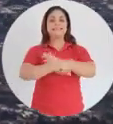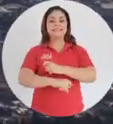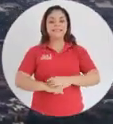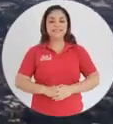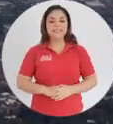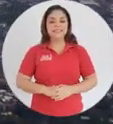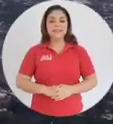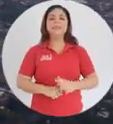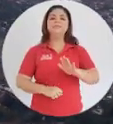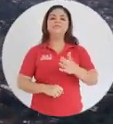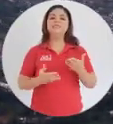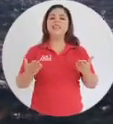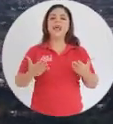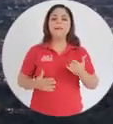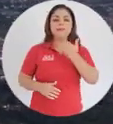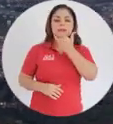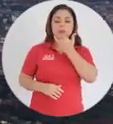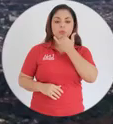¿Qué ha pasado?